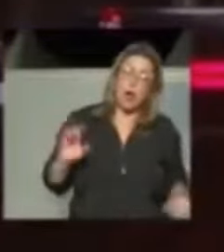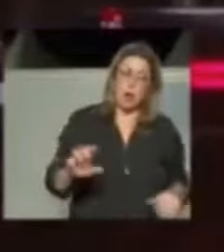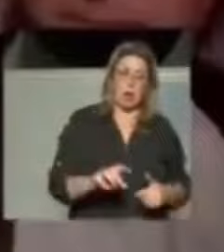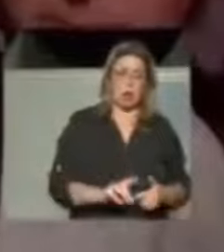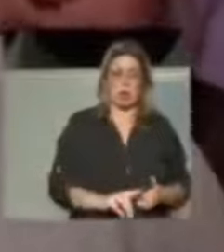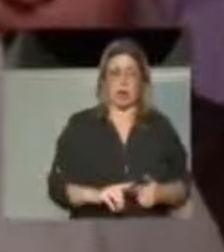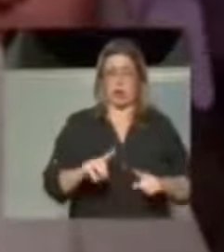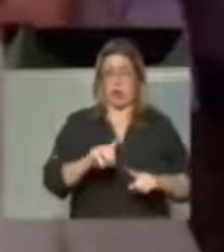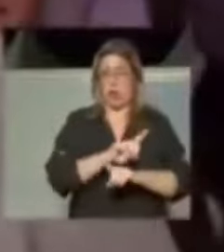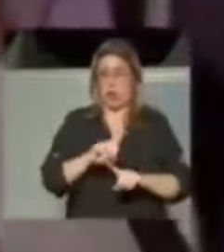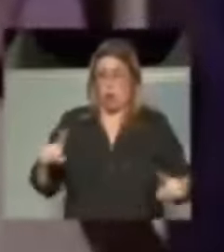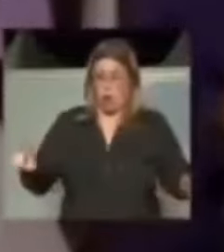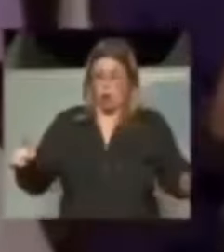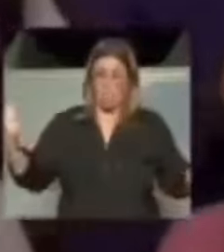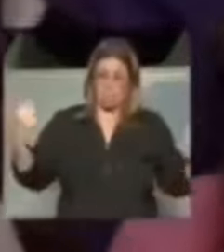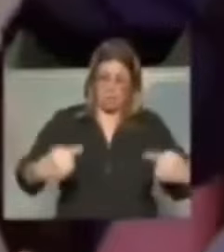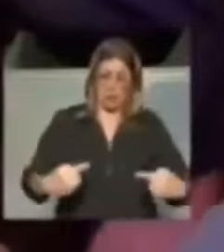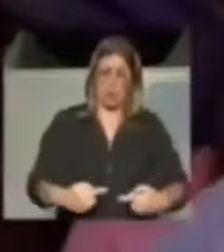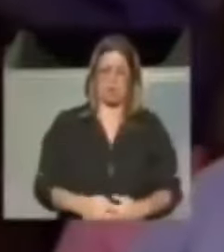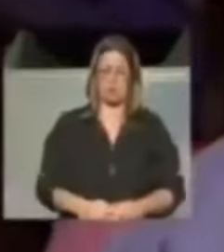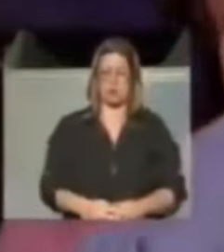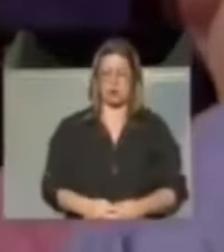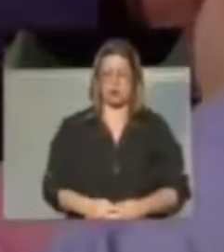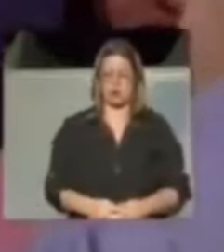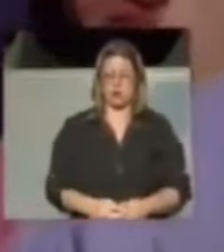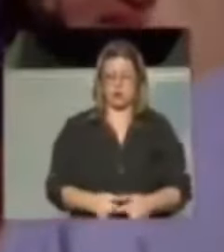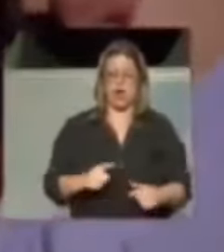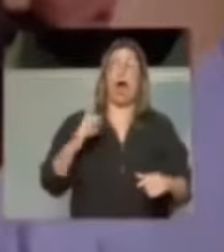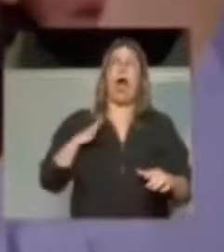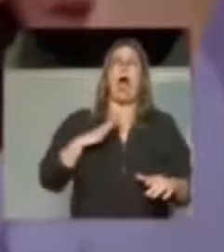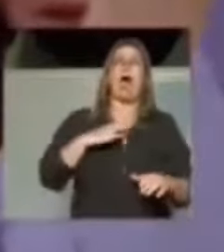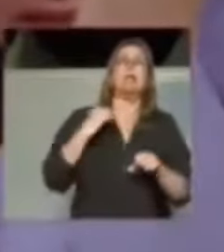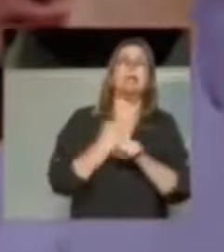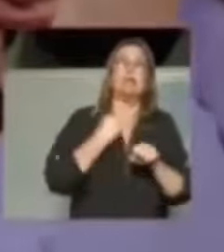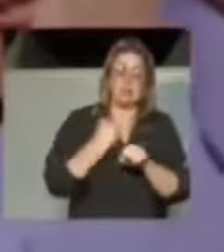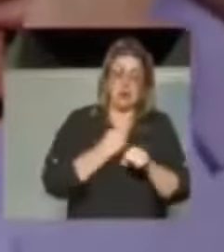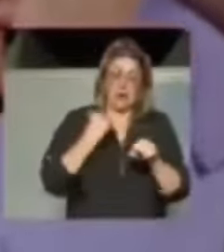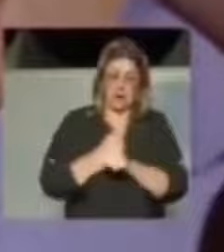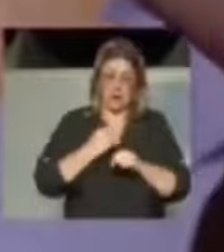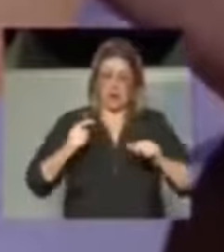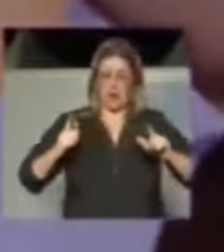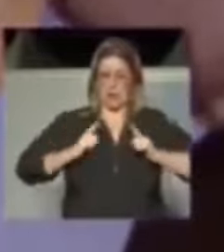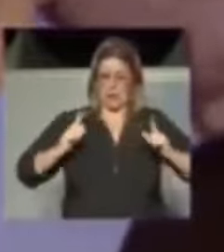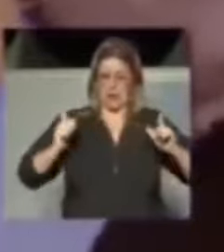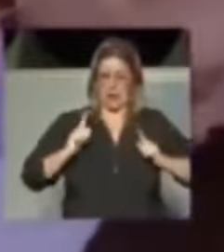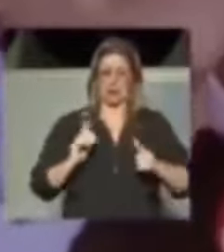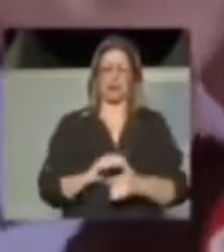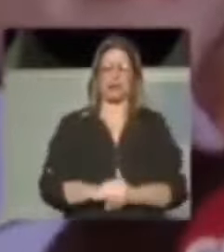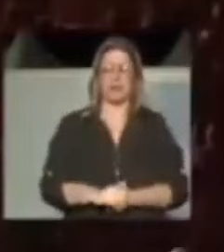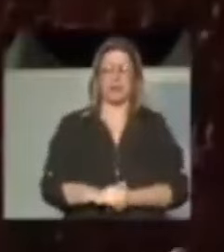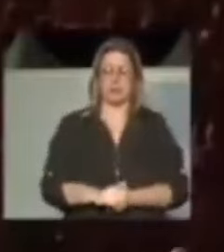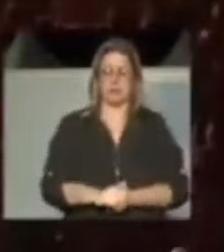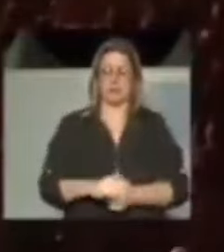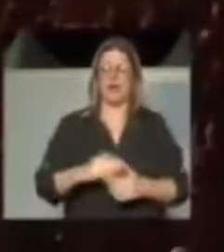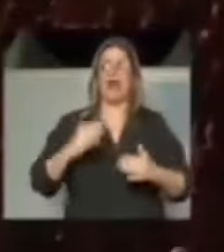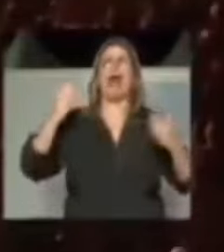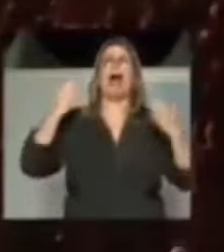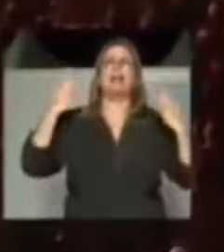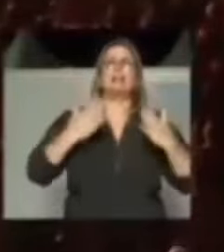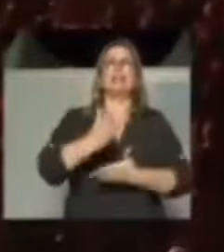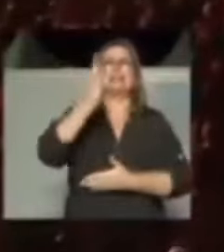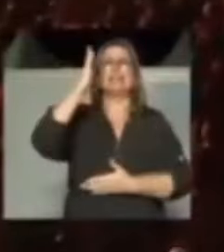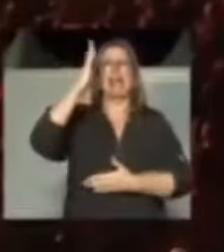no a la confront ha trabar laan hasta